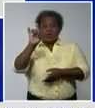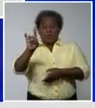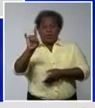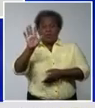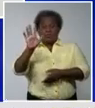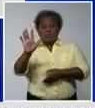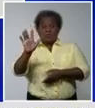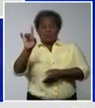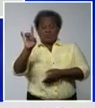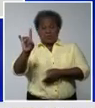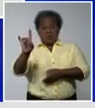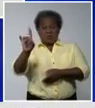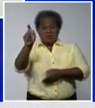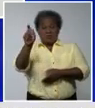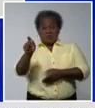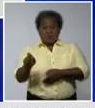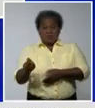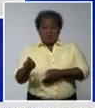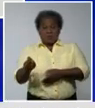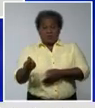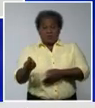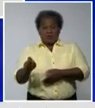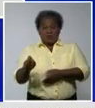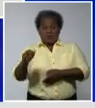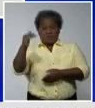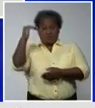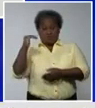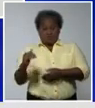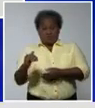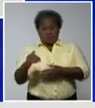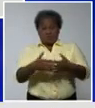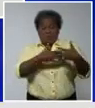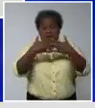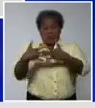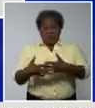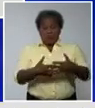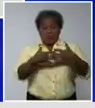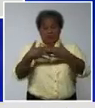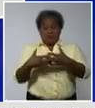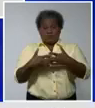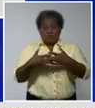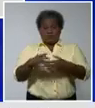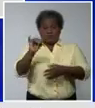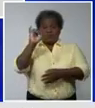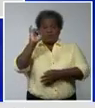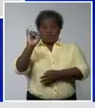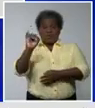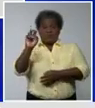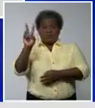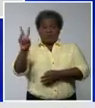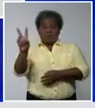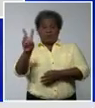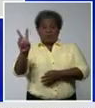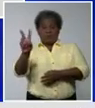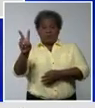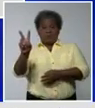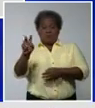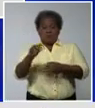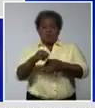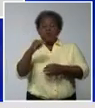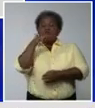959 personas, le sigue Estados Unidos con 622,